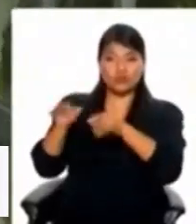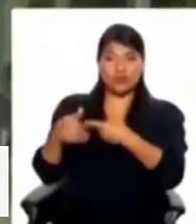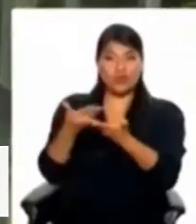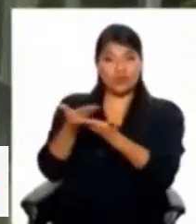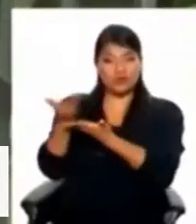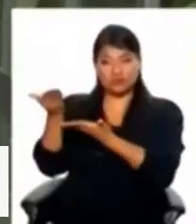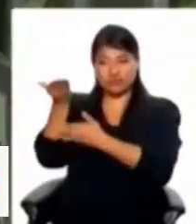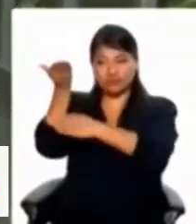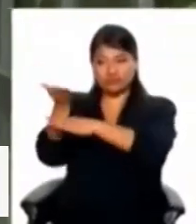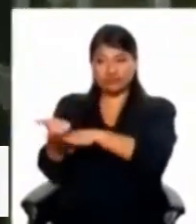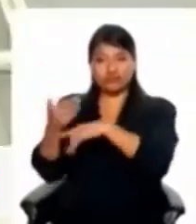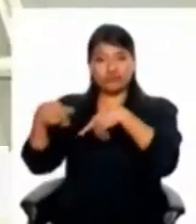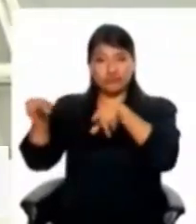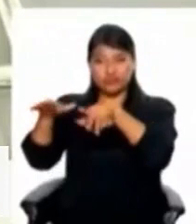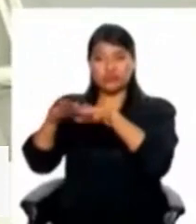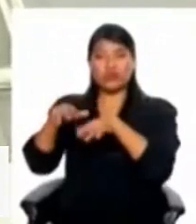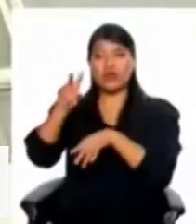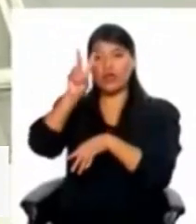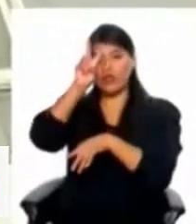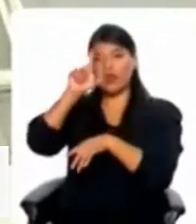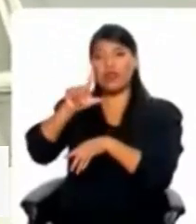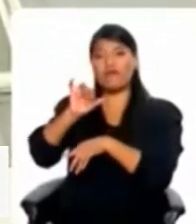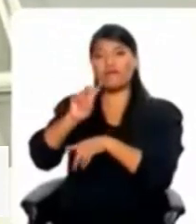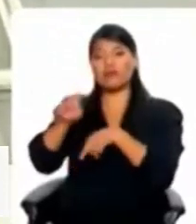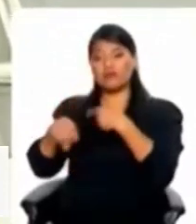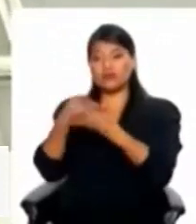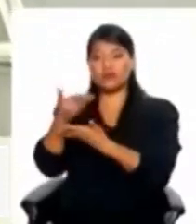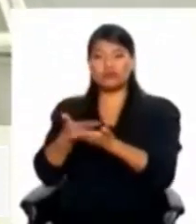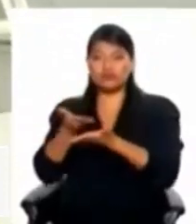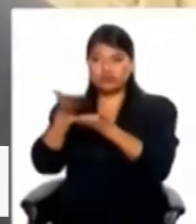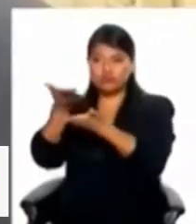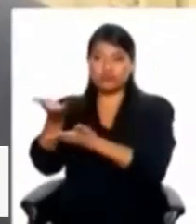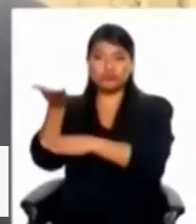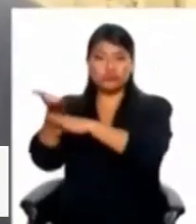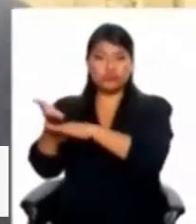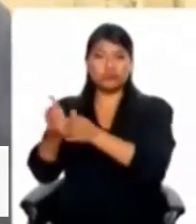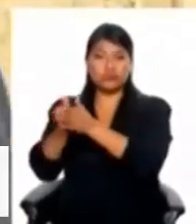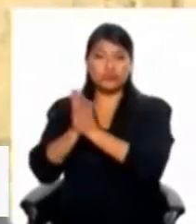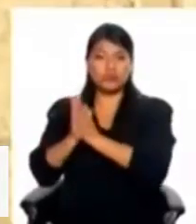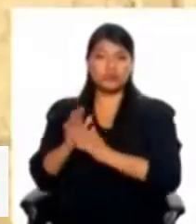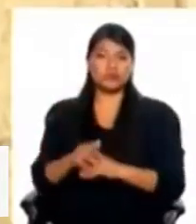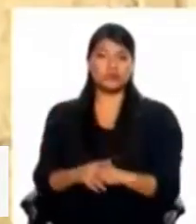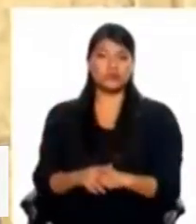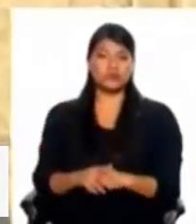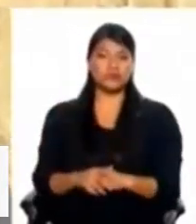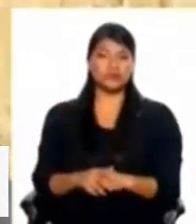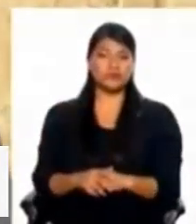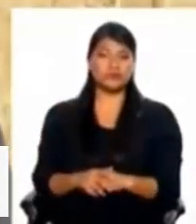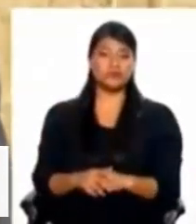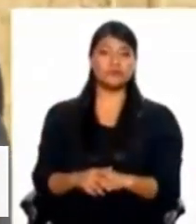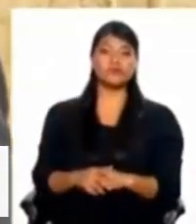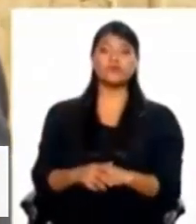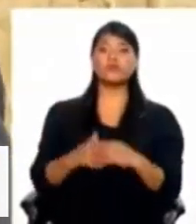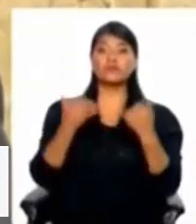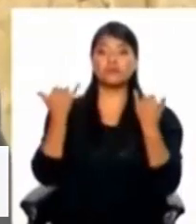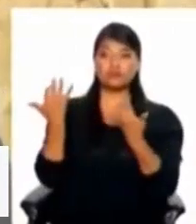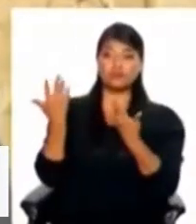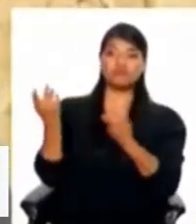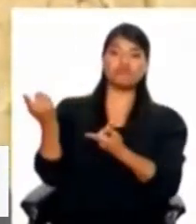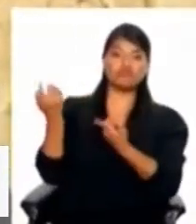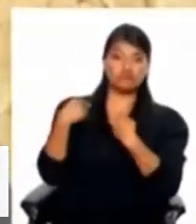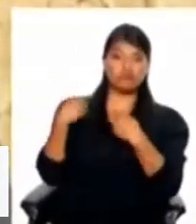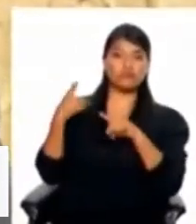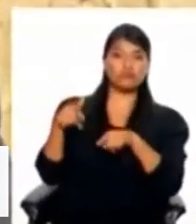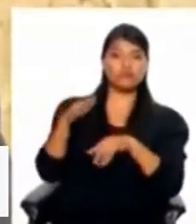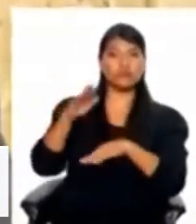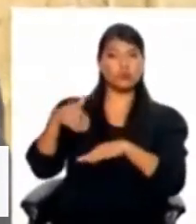investigación preparatoria de La Victoria para hacer llegar su pedido. En teoría, el juzgado debe resolver en 2 días